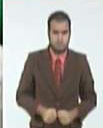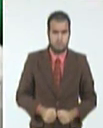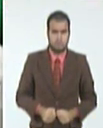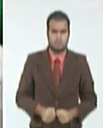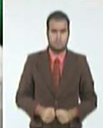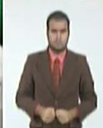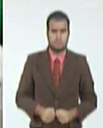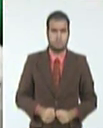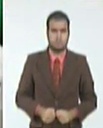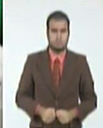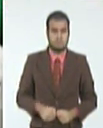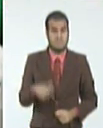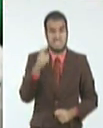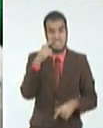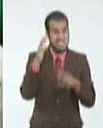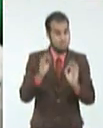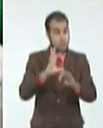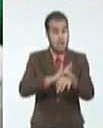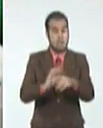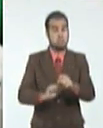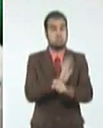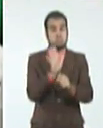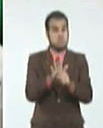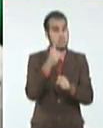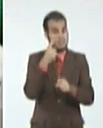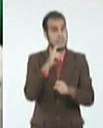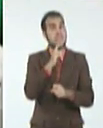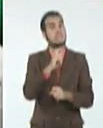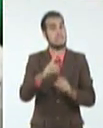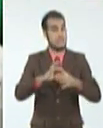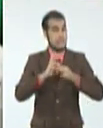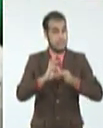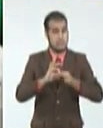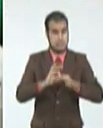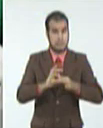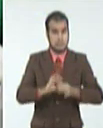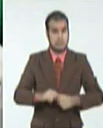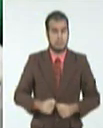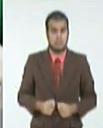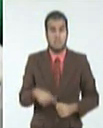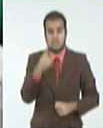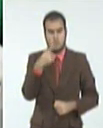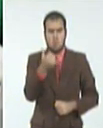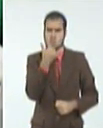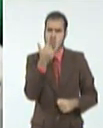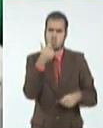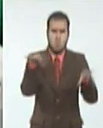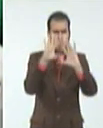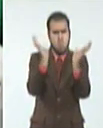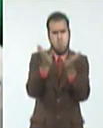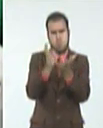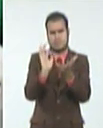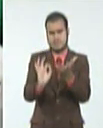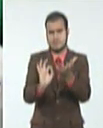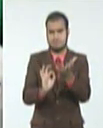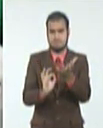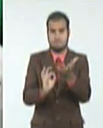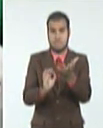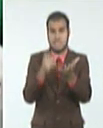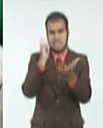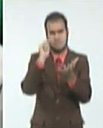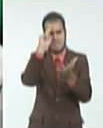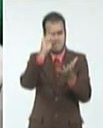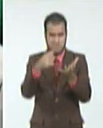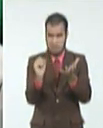una enfermedad, una pandemia que ha ocasionado un daño en el mundo, que no solo desde el punto de vista sanitario, que ya